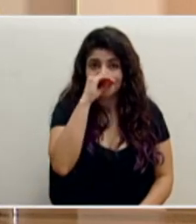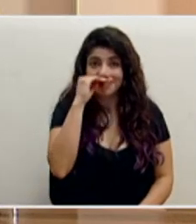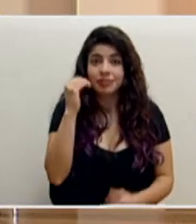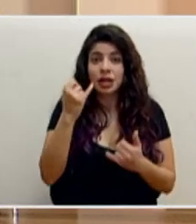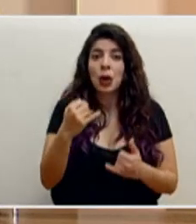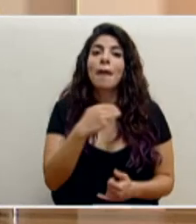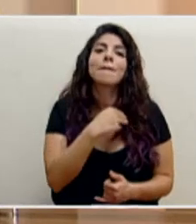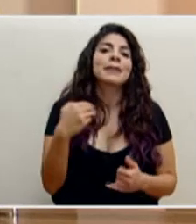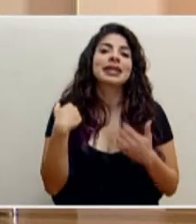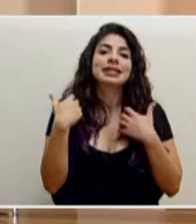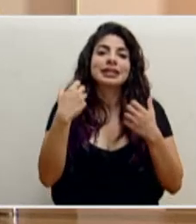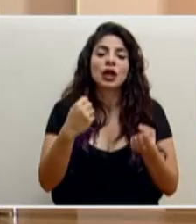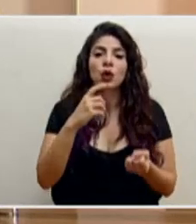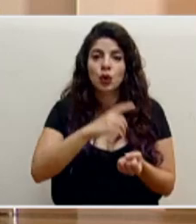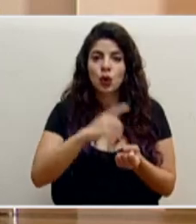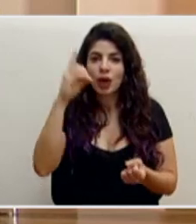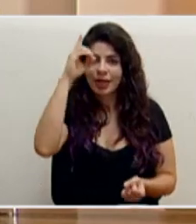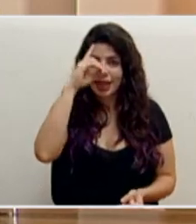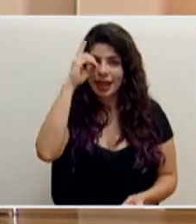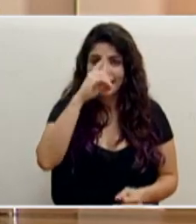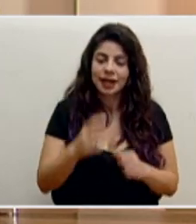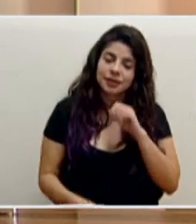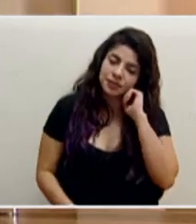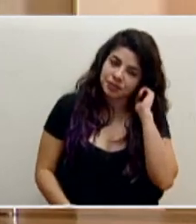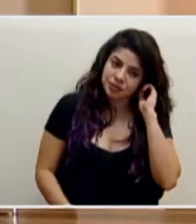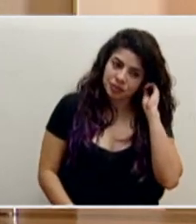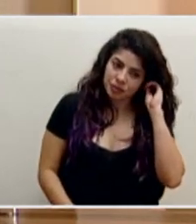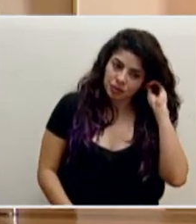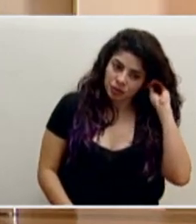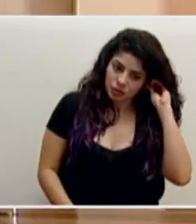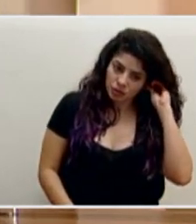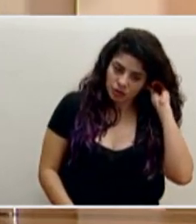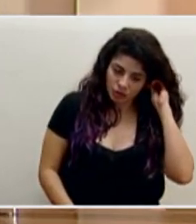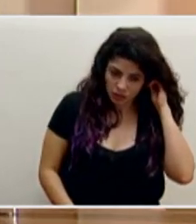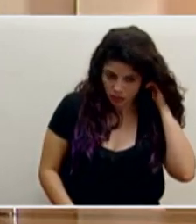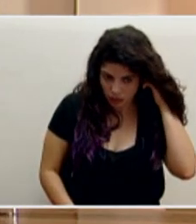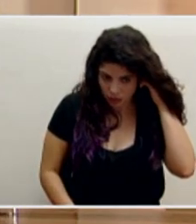Escuchamos al ministro de Salud, el doctor Daniel Salas.